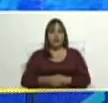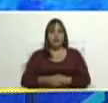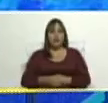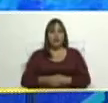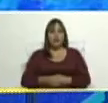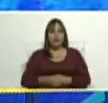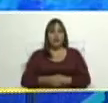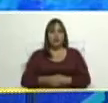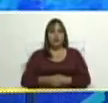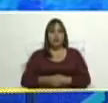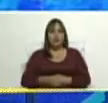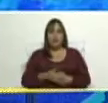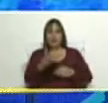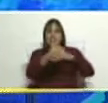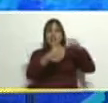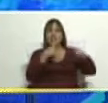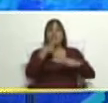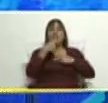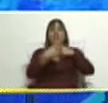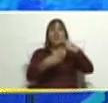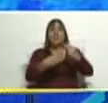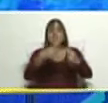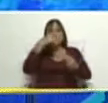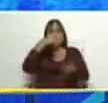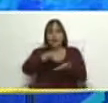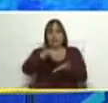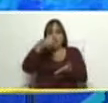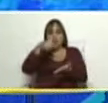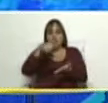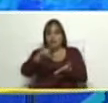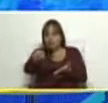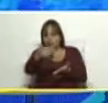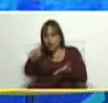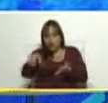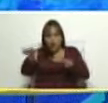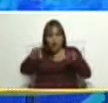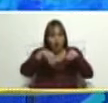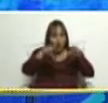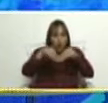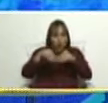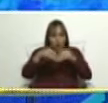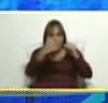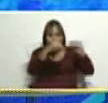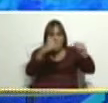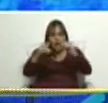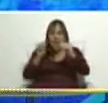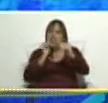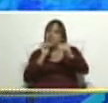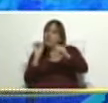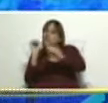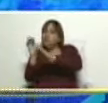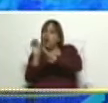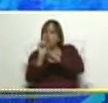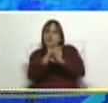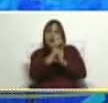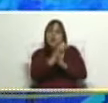un mensaje de voz que les mandé por el WhatsApp. ¿Les llegó? ¿A quién le llegó mi